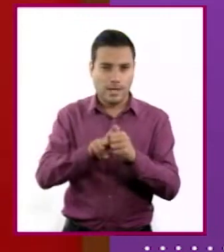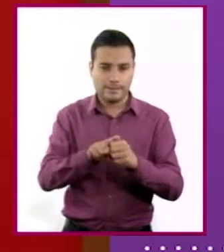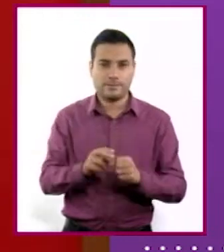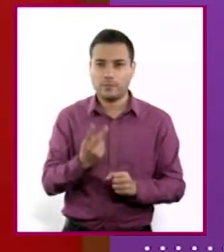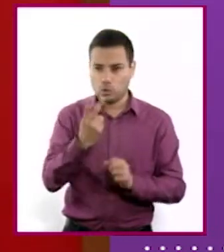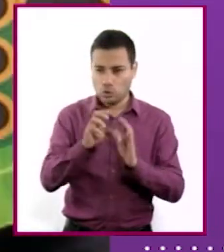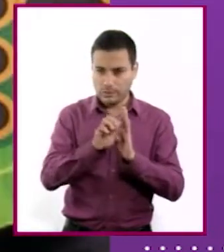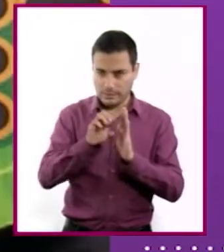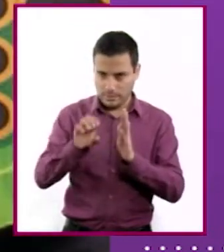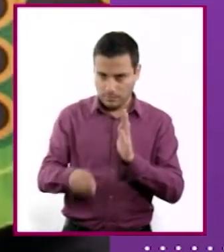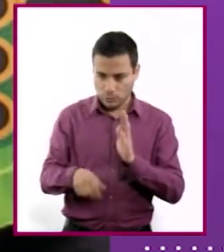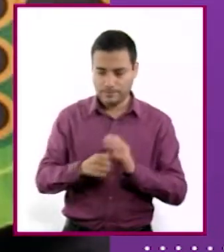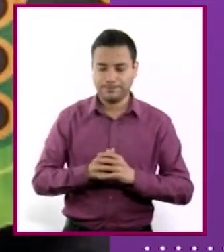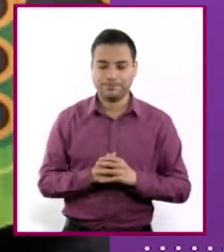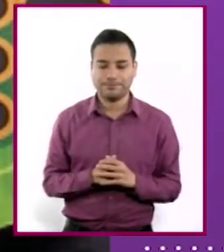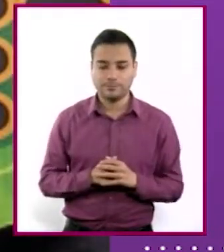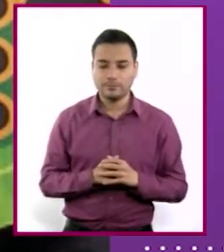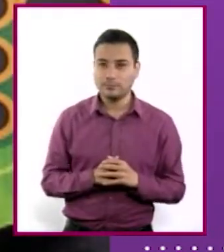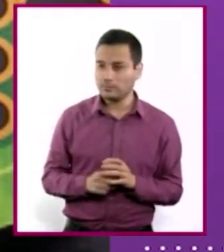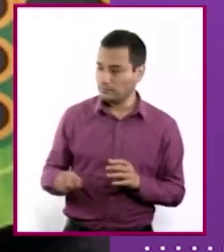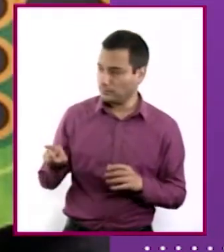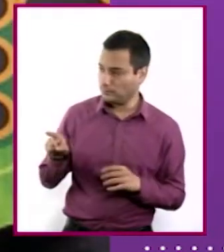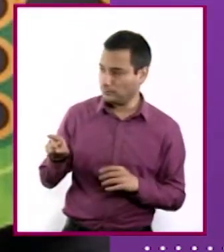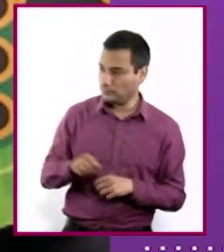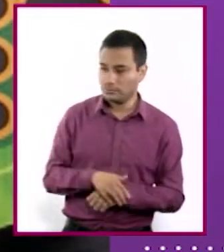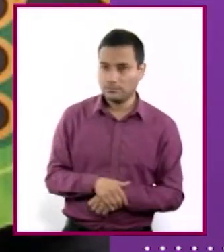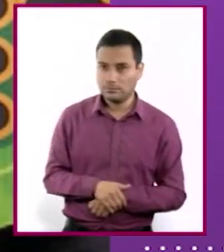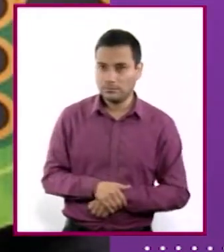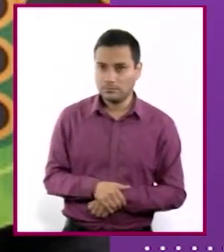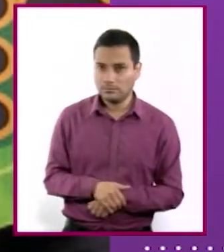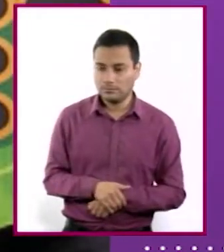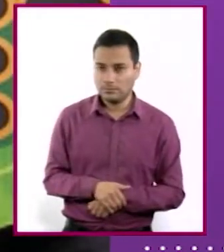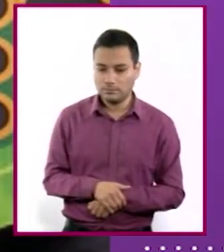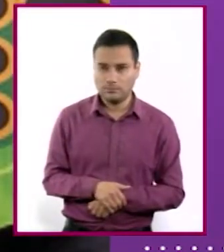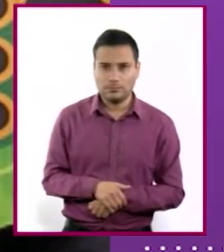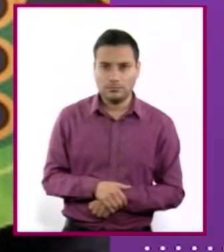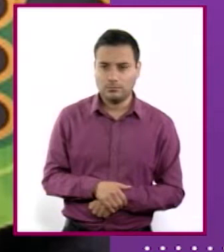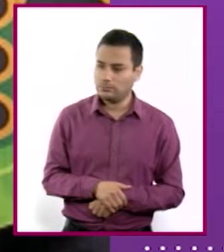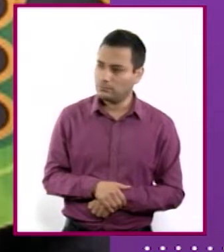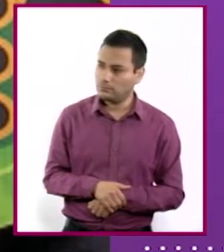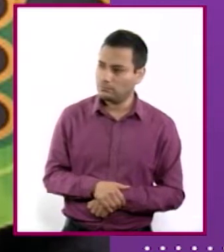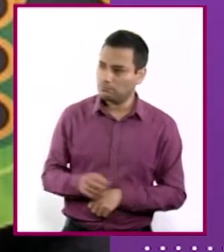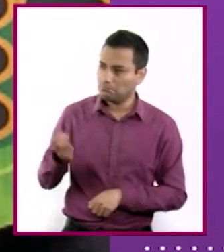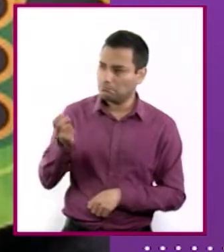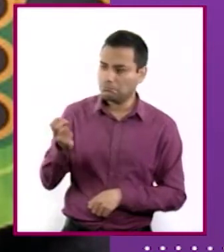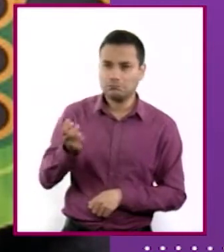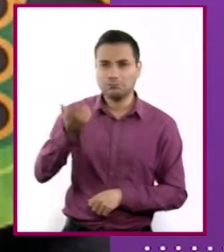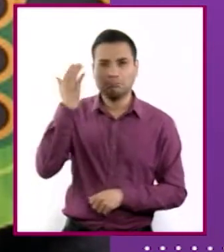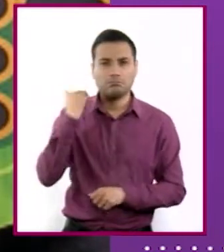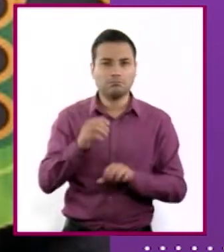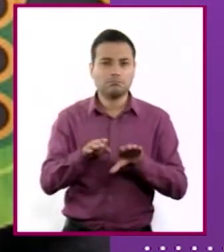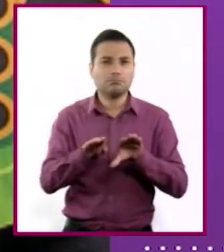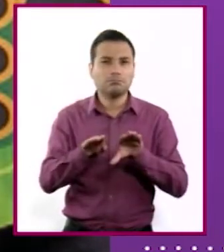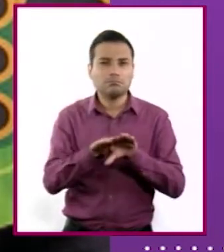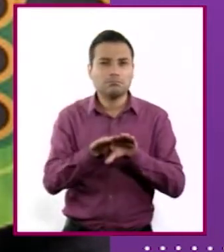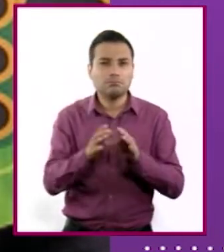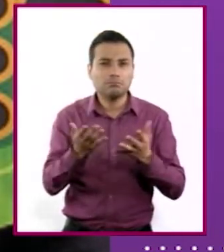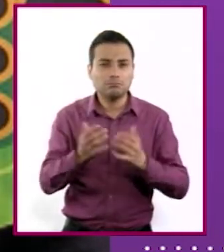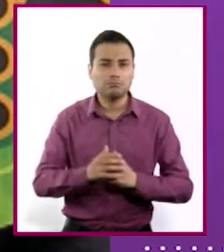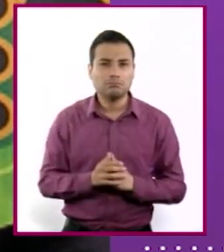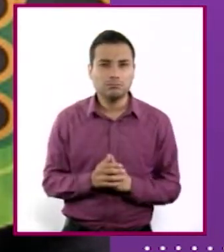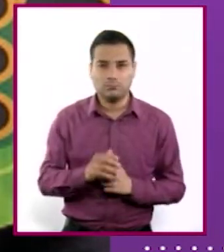dos ejemplos. El verbo walk, para conjugarse en pasado, debe llevar al final las letras E y